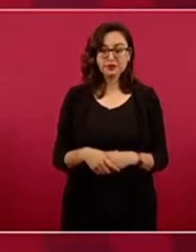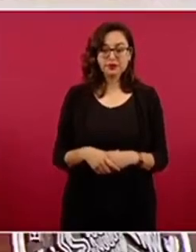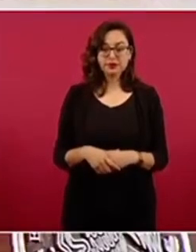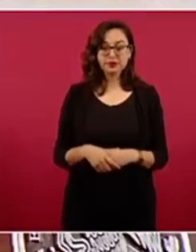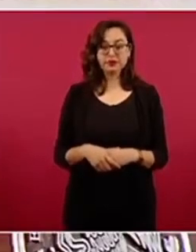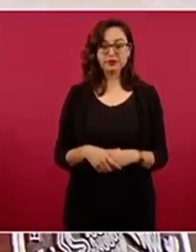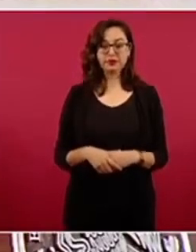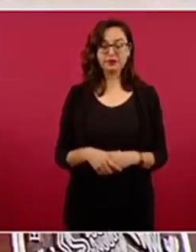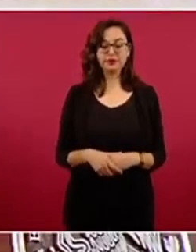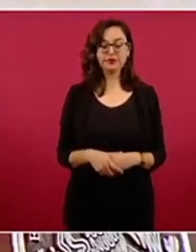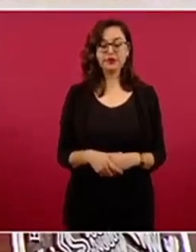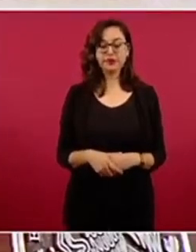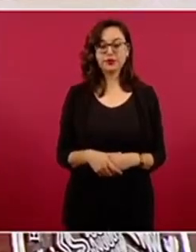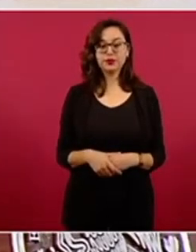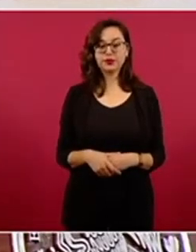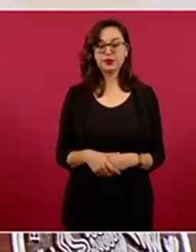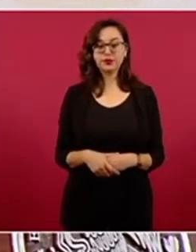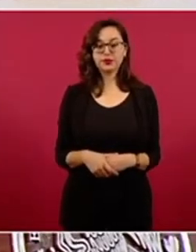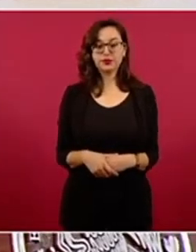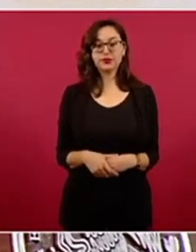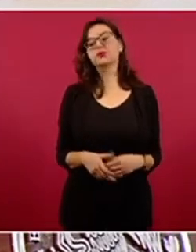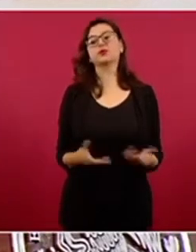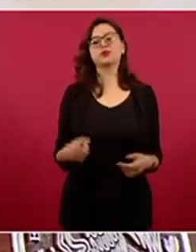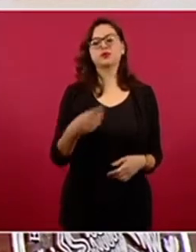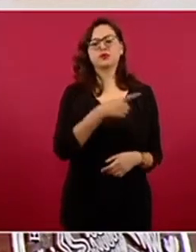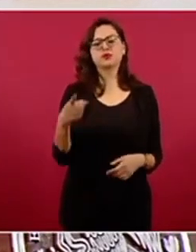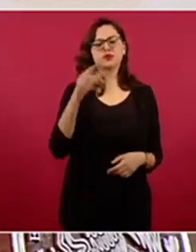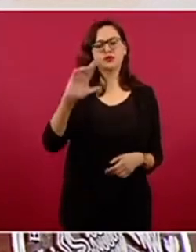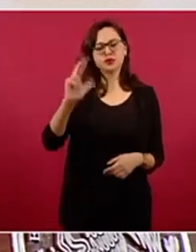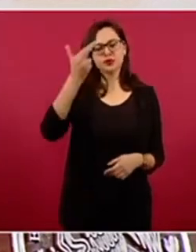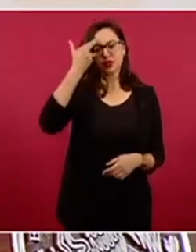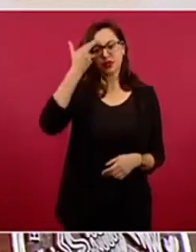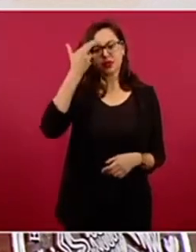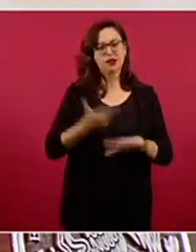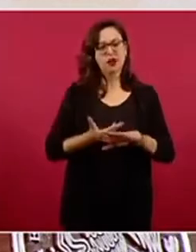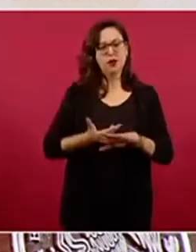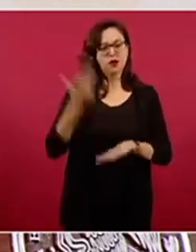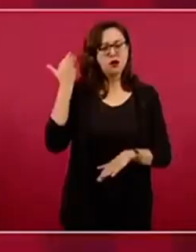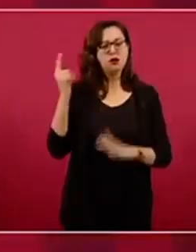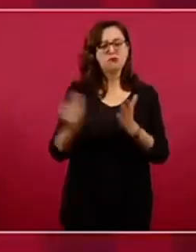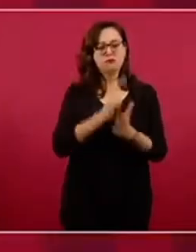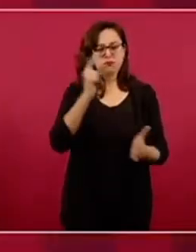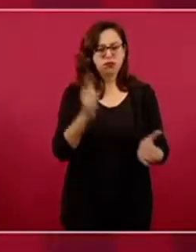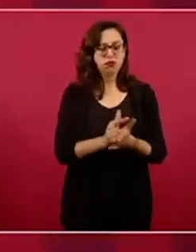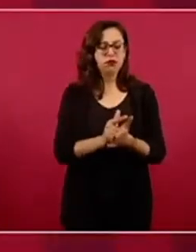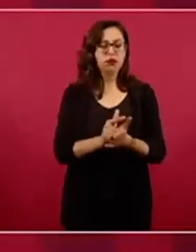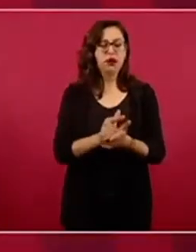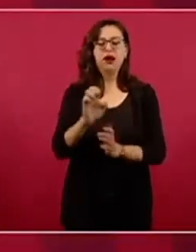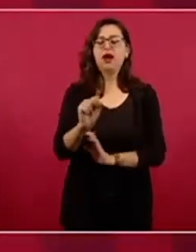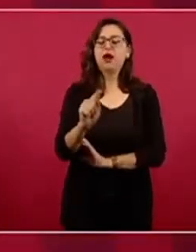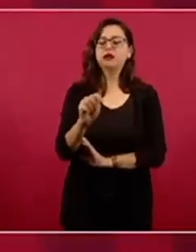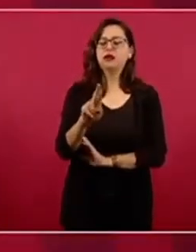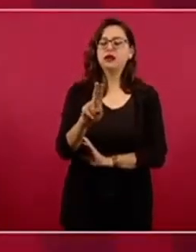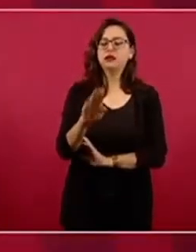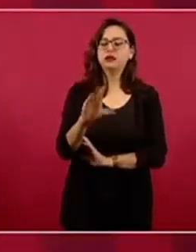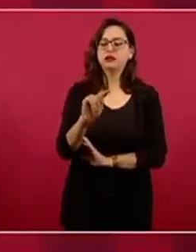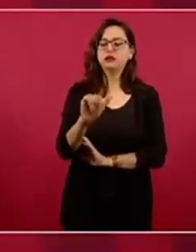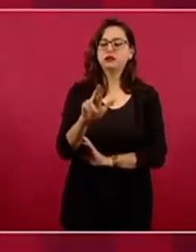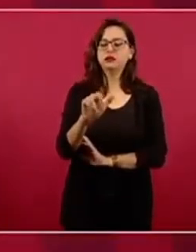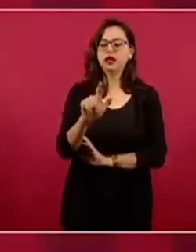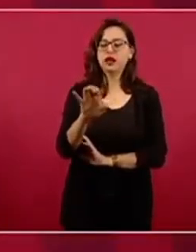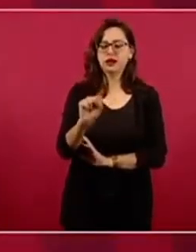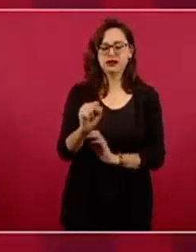todo el andamiaje de las llamadas reformas estructurales, ¿no?, la reforma